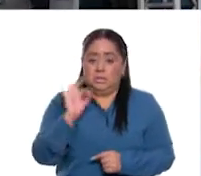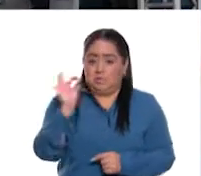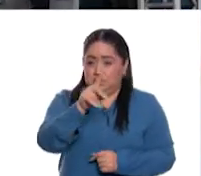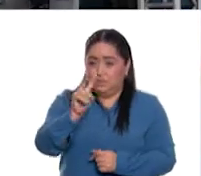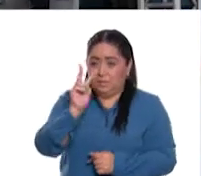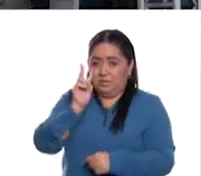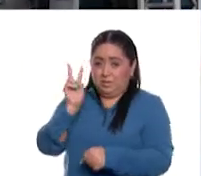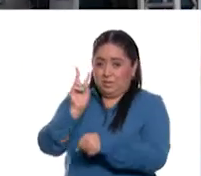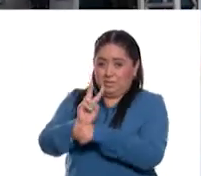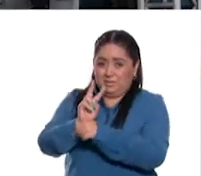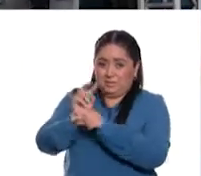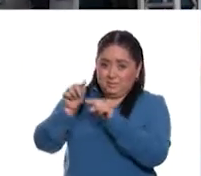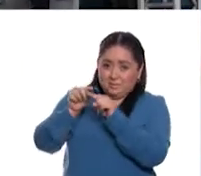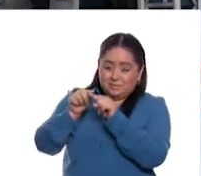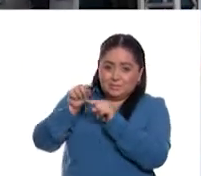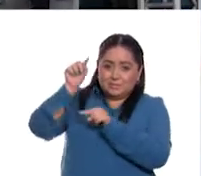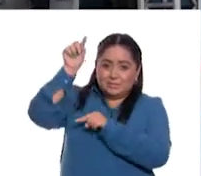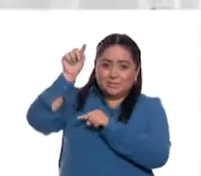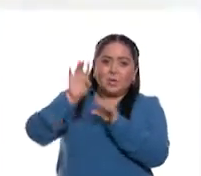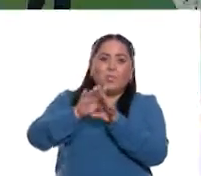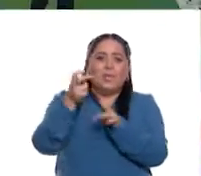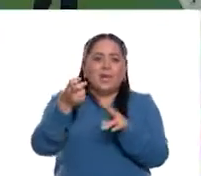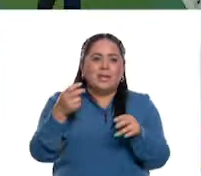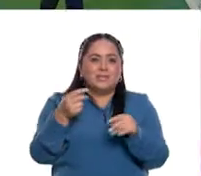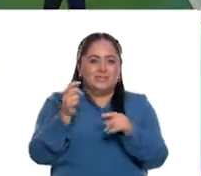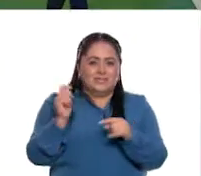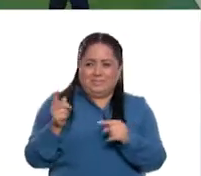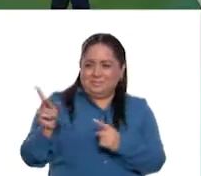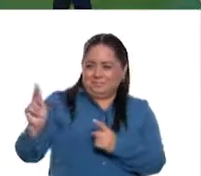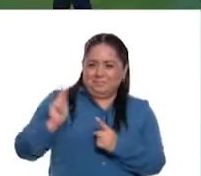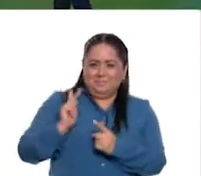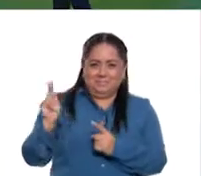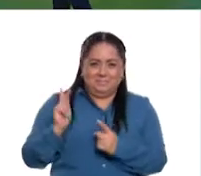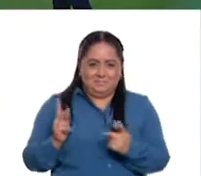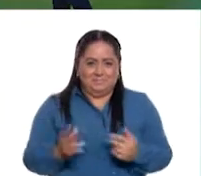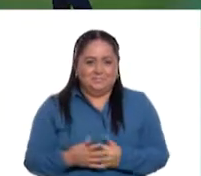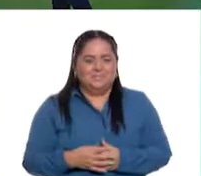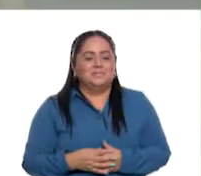fijamos, eso es como podemos representarlo. ¡Bravo!